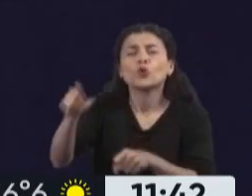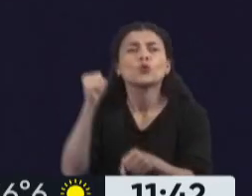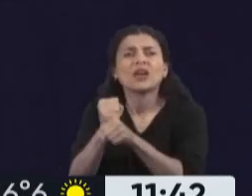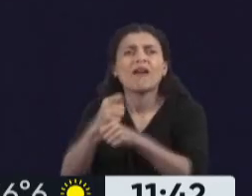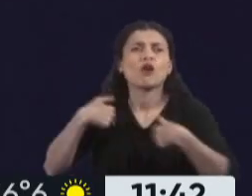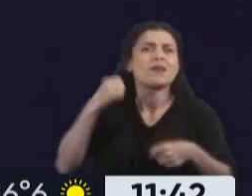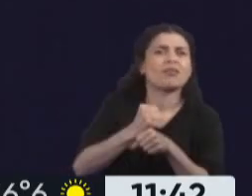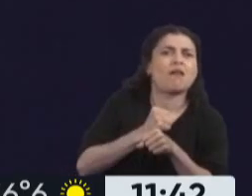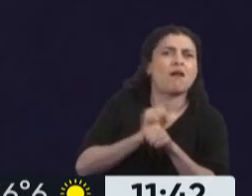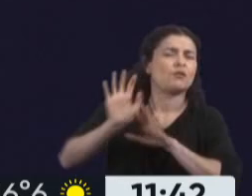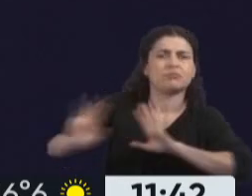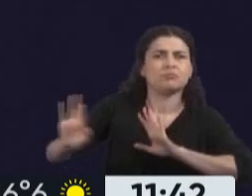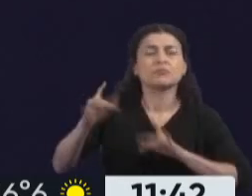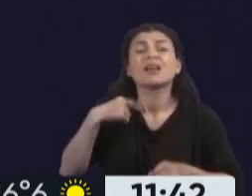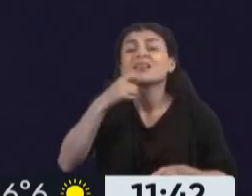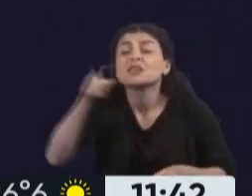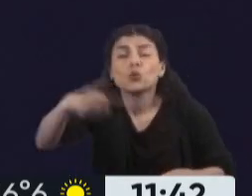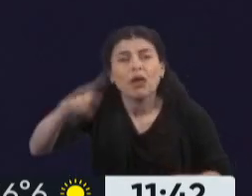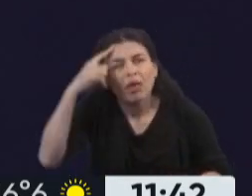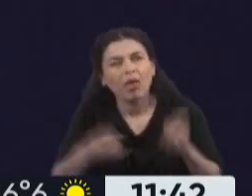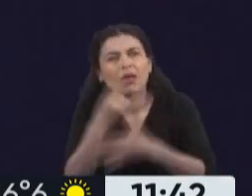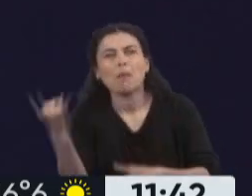Después el que miente, bueno, sabrá por qué lo hace